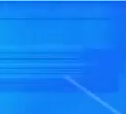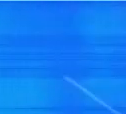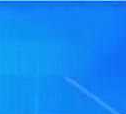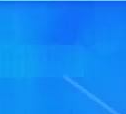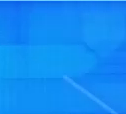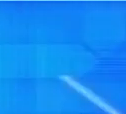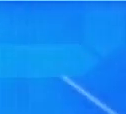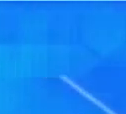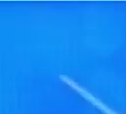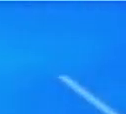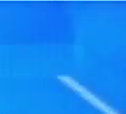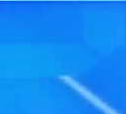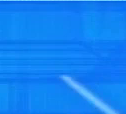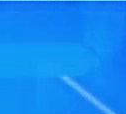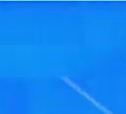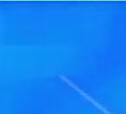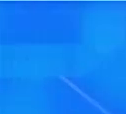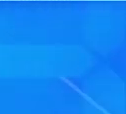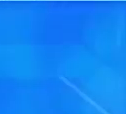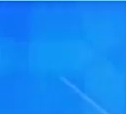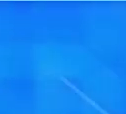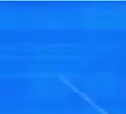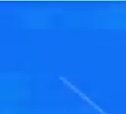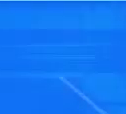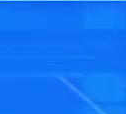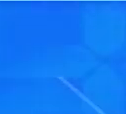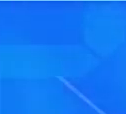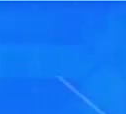continúa en 3 y 2.